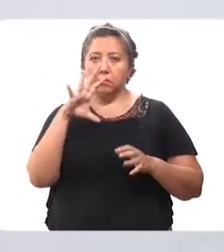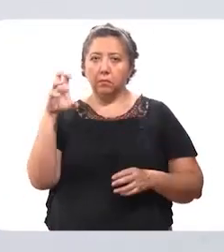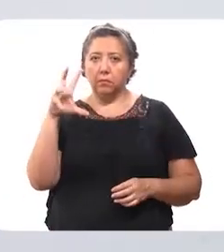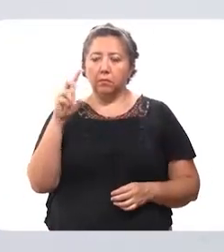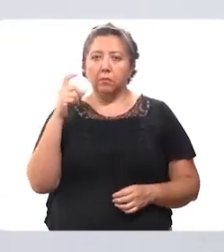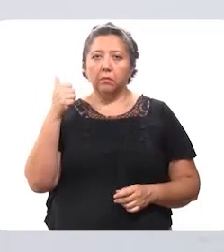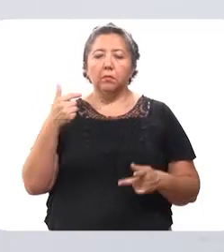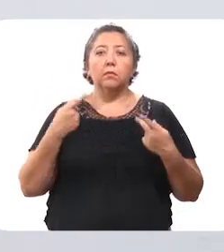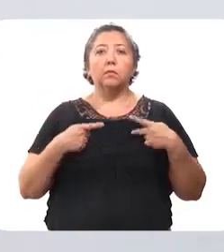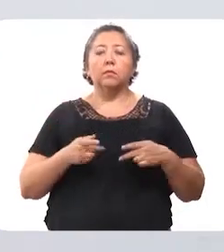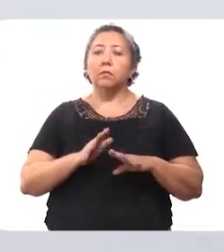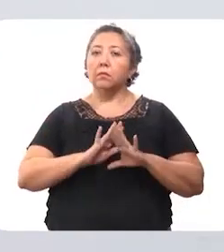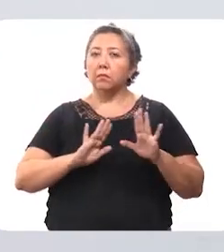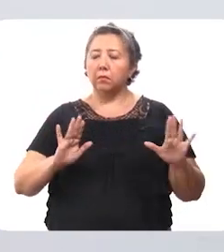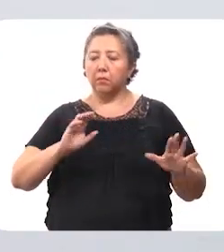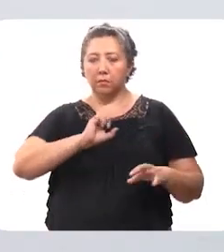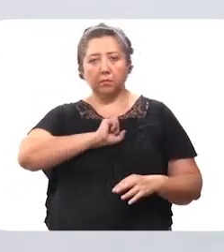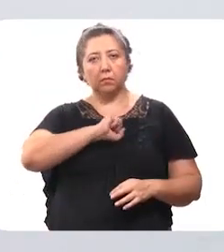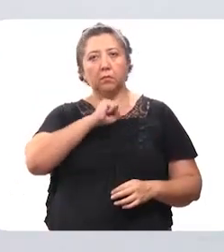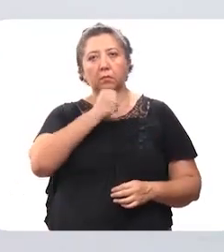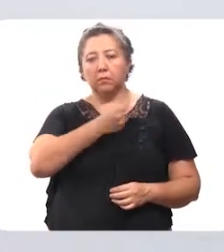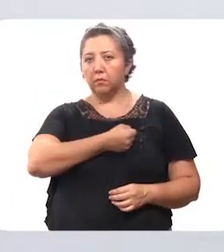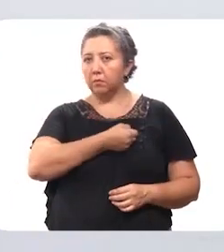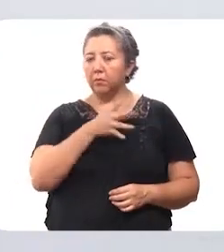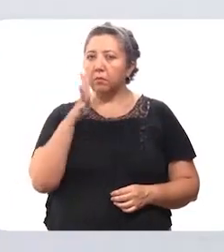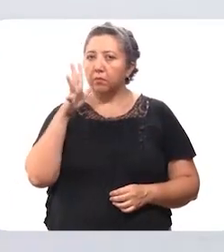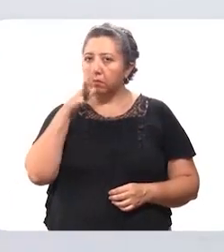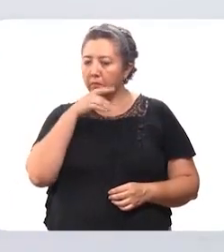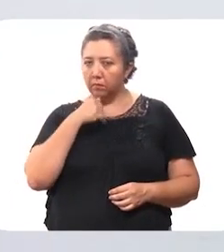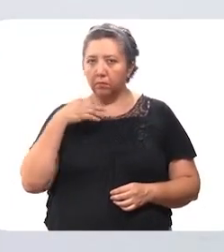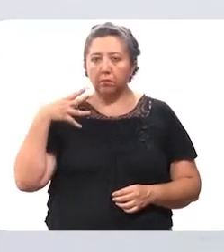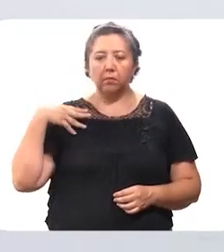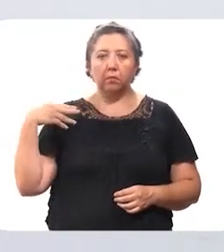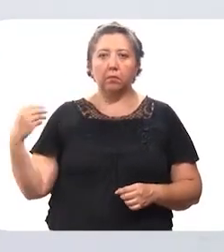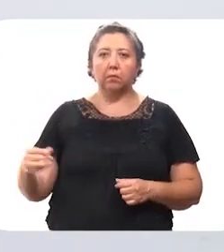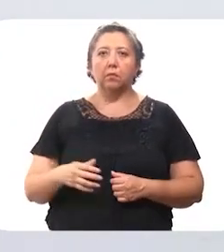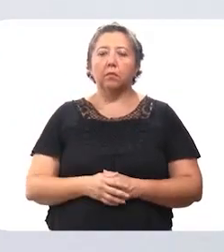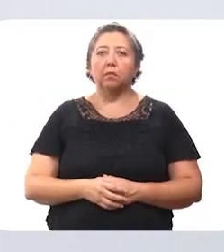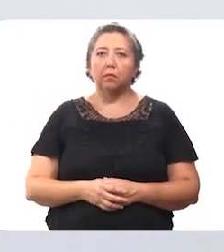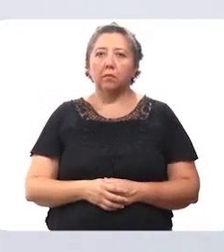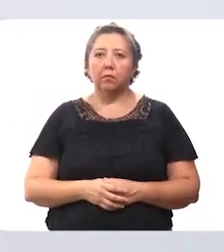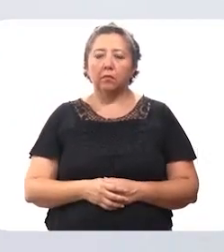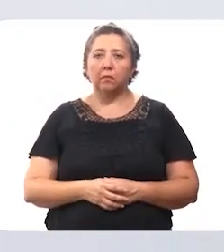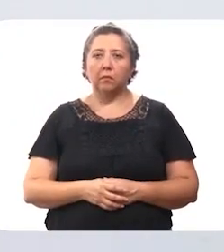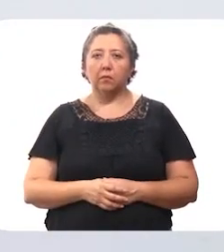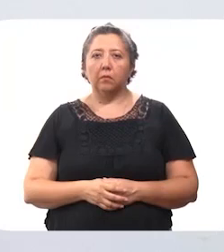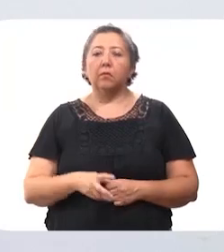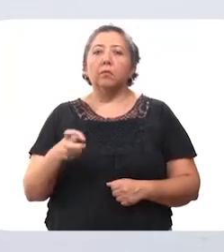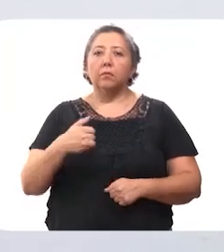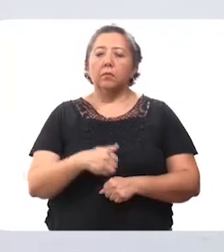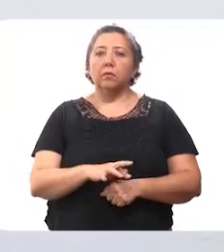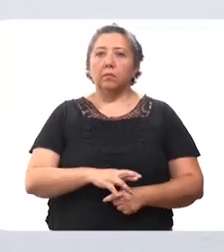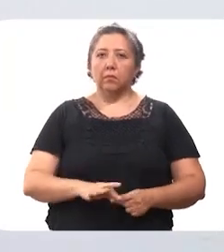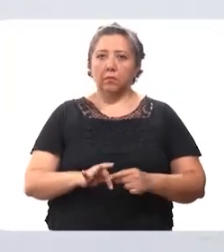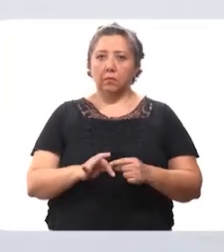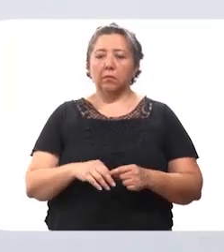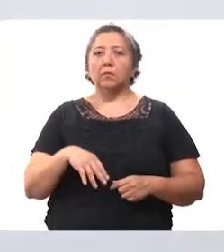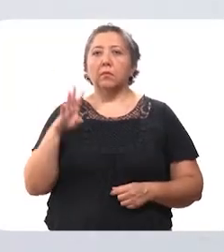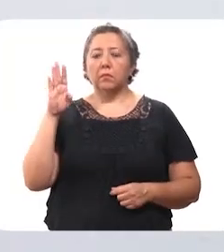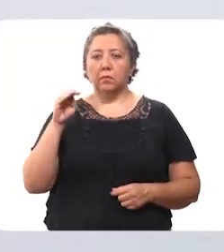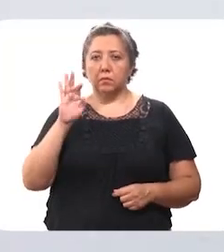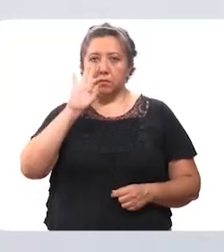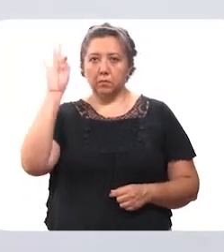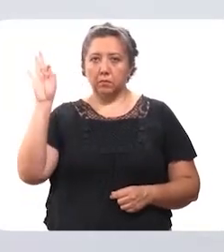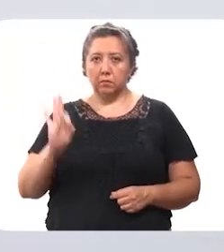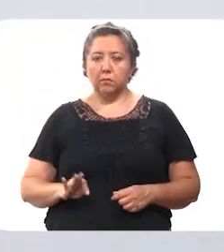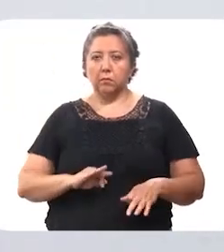68.536 pacientes ya se recuperaron, no presentan síntomas ni pueden contagiar. Esta cifra representa el